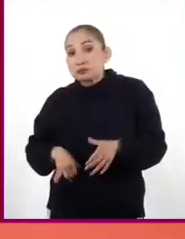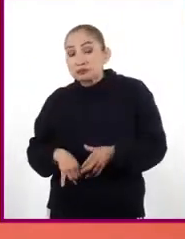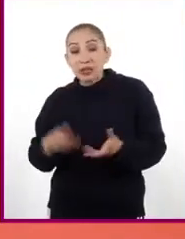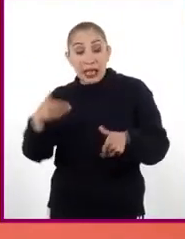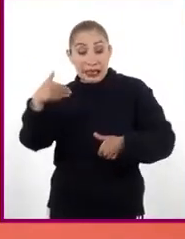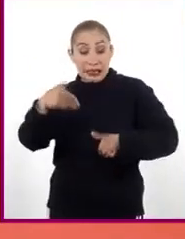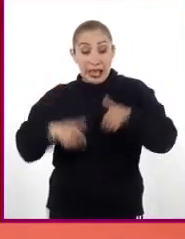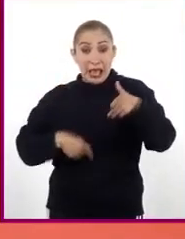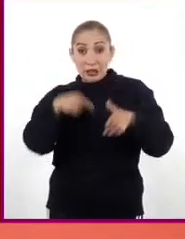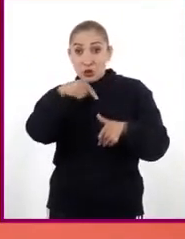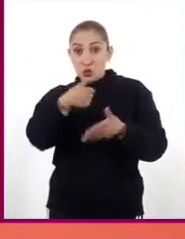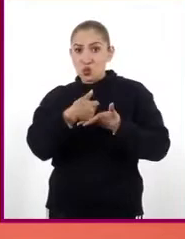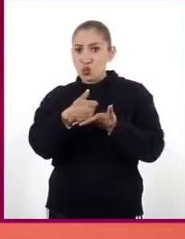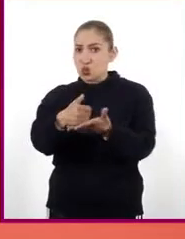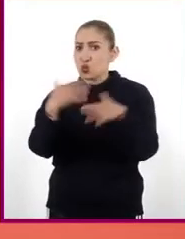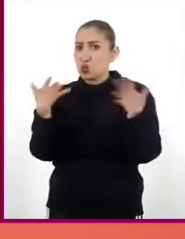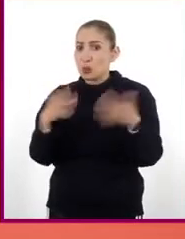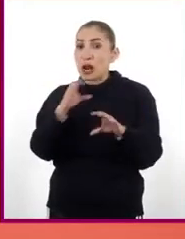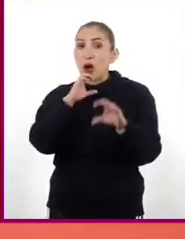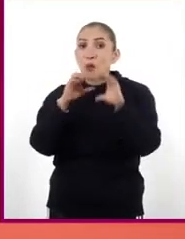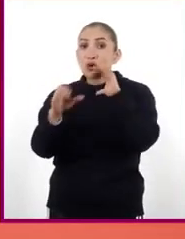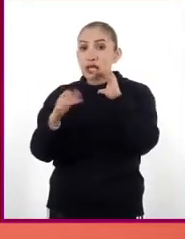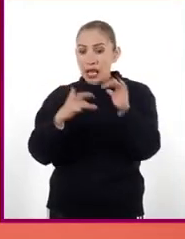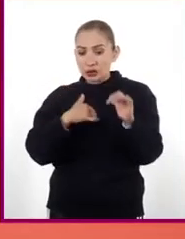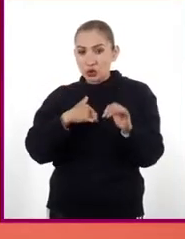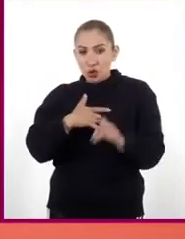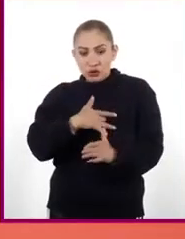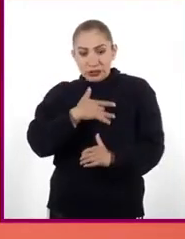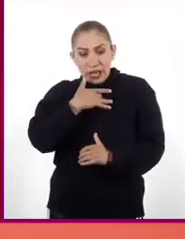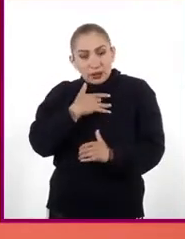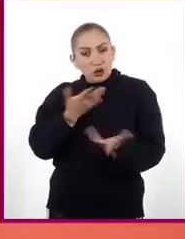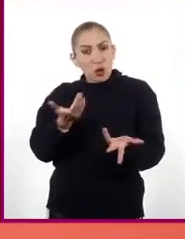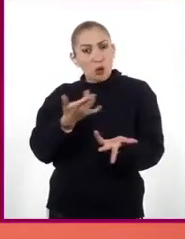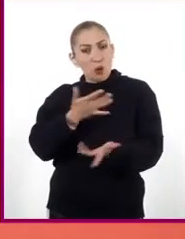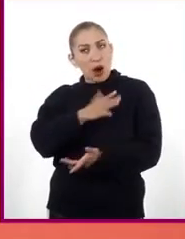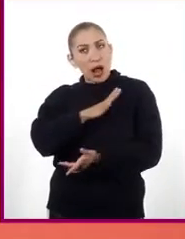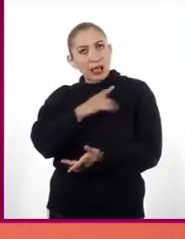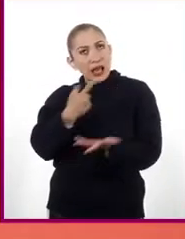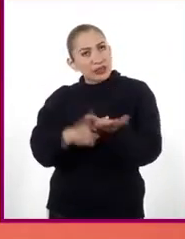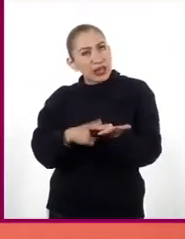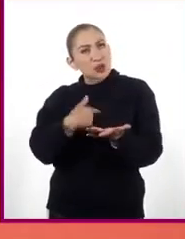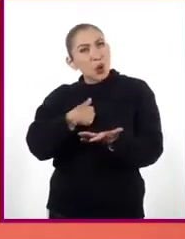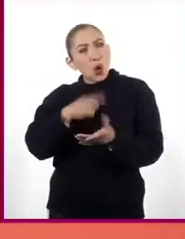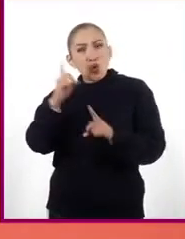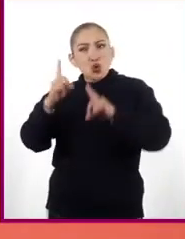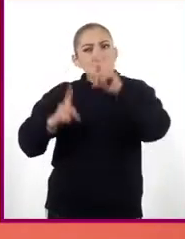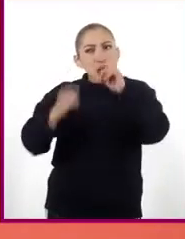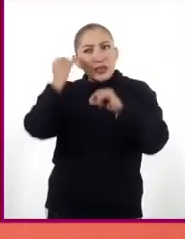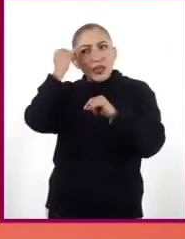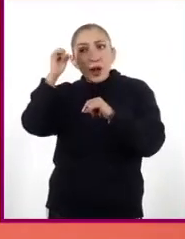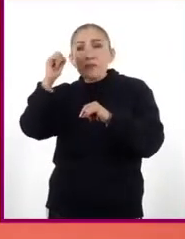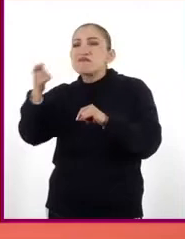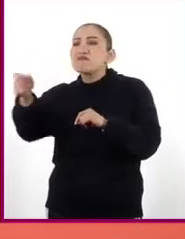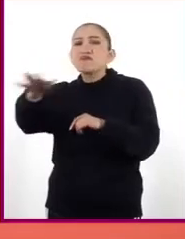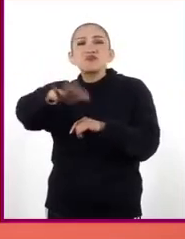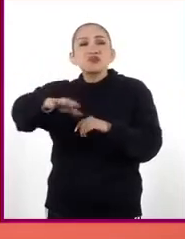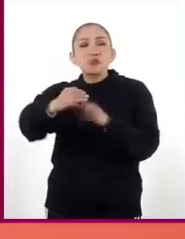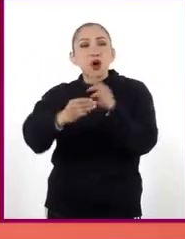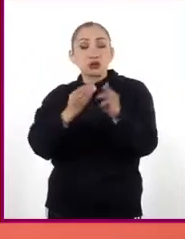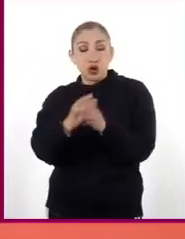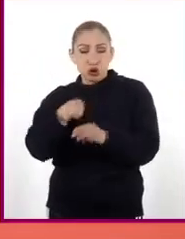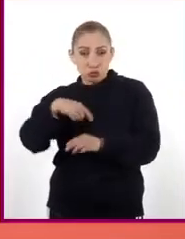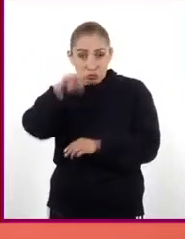El teatro es una herramienta para comunicar sus emociones, sentimientos, dudas e ideas sobre el mundo.